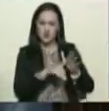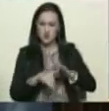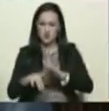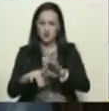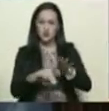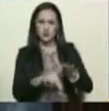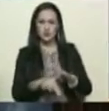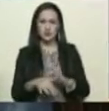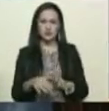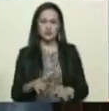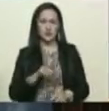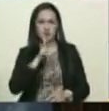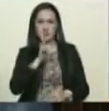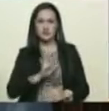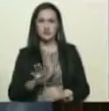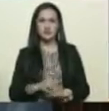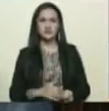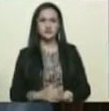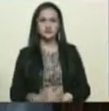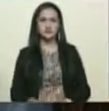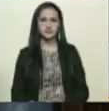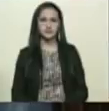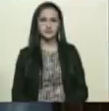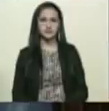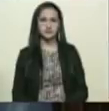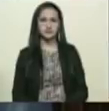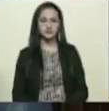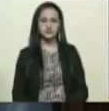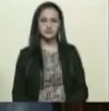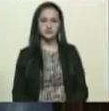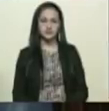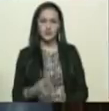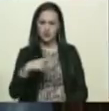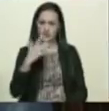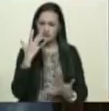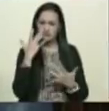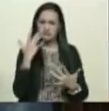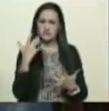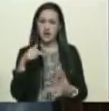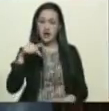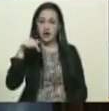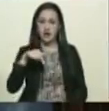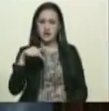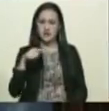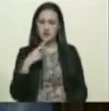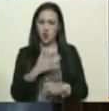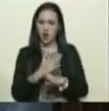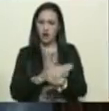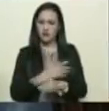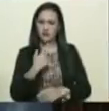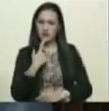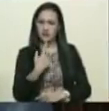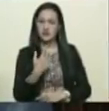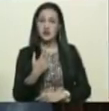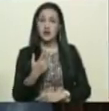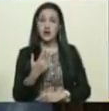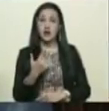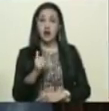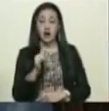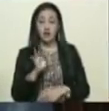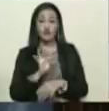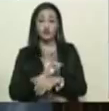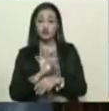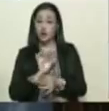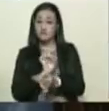escandalosos eventos obviamente yo he dicho hemos ustedes han visto que quieren una trama que estoy mencionando hay funcionarios del estado